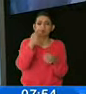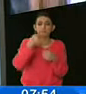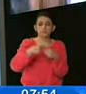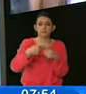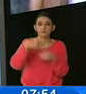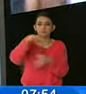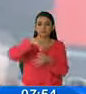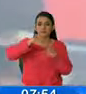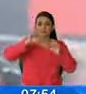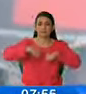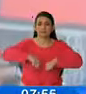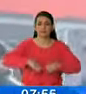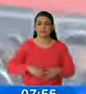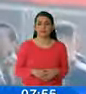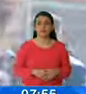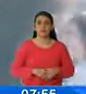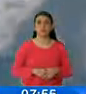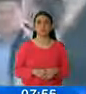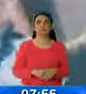sufragar.